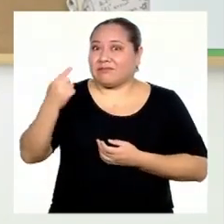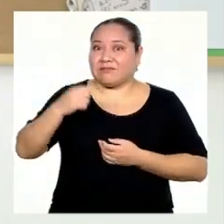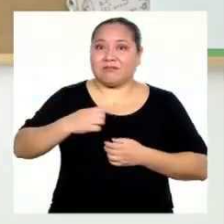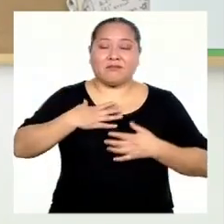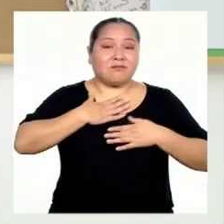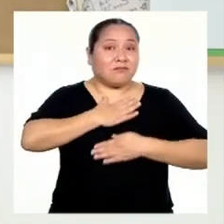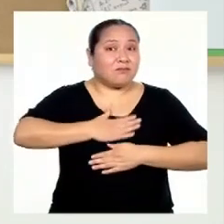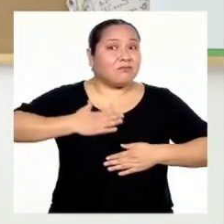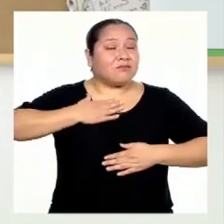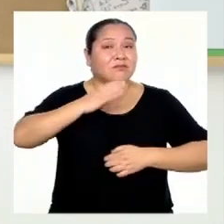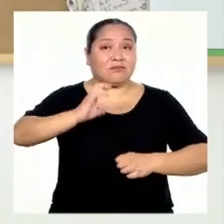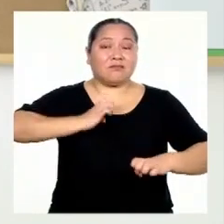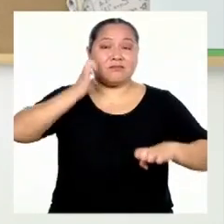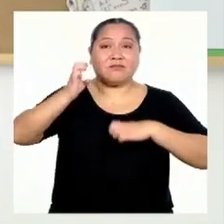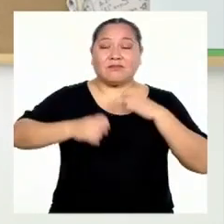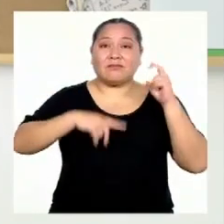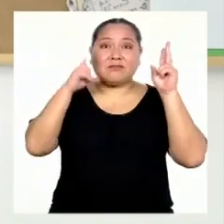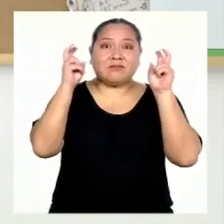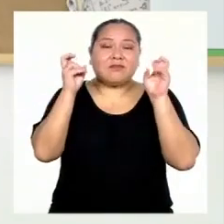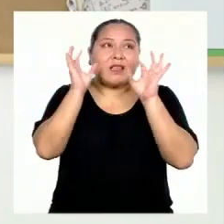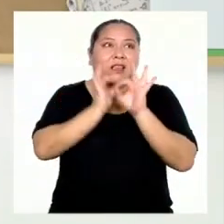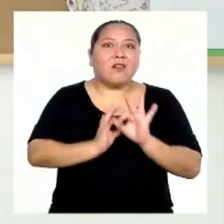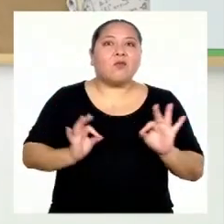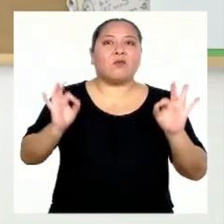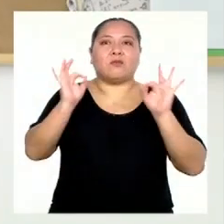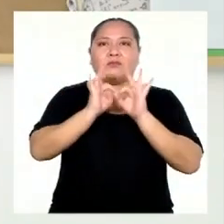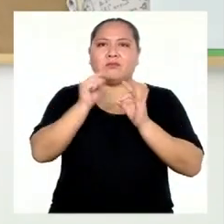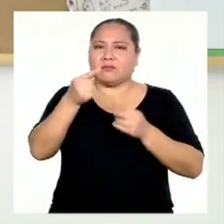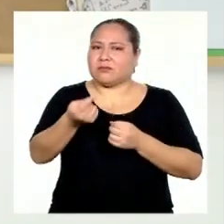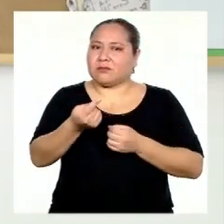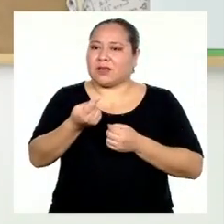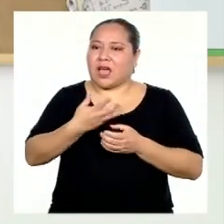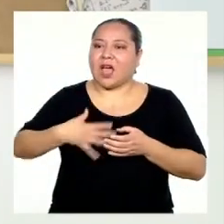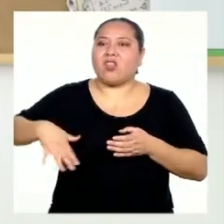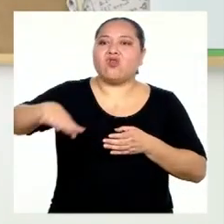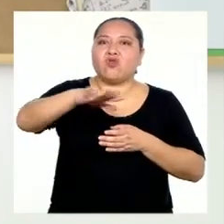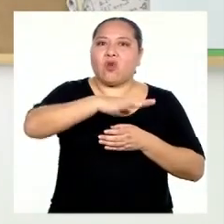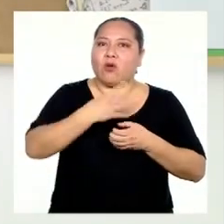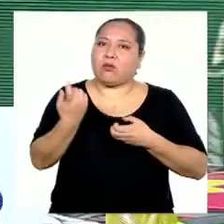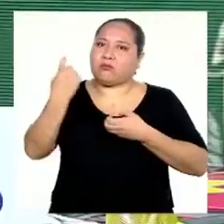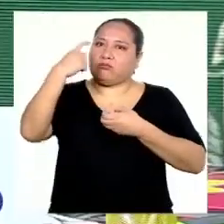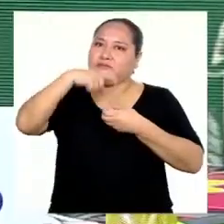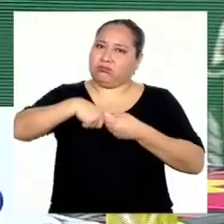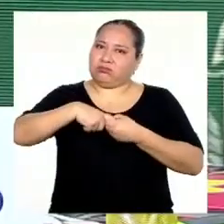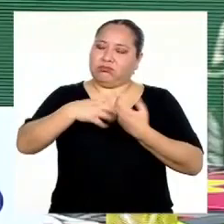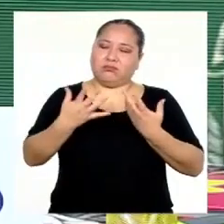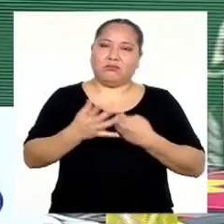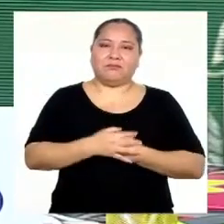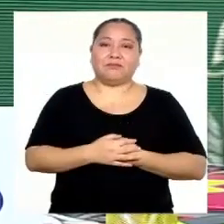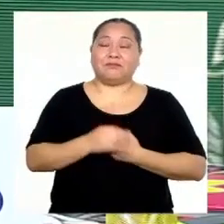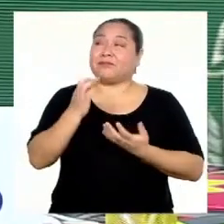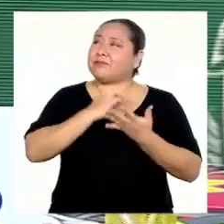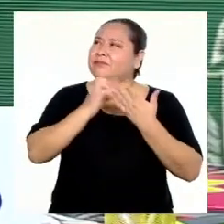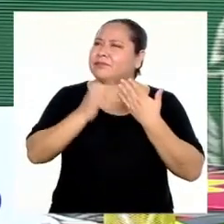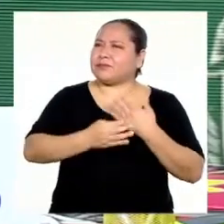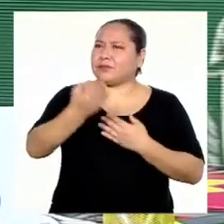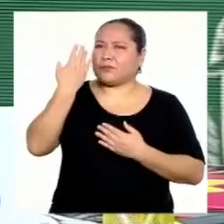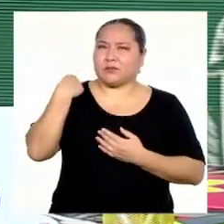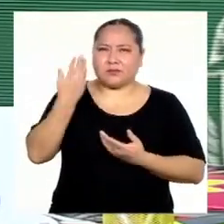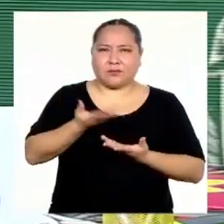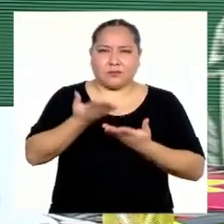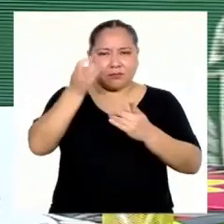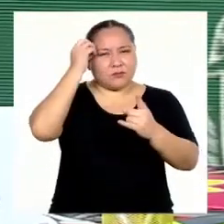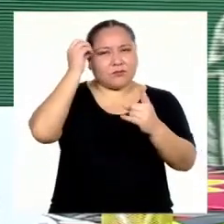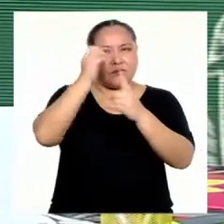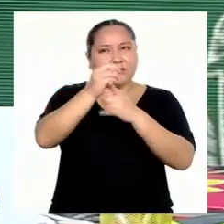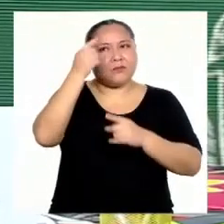bienestar emocional es un tema muy importante que nos incumbe a todas las personas. En el programa anterior les dejé como reto que